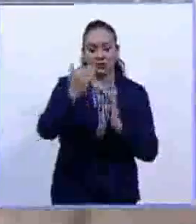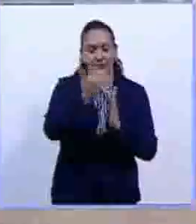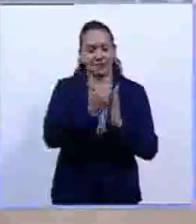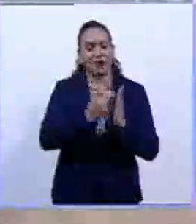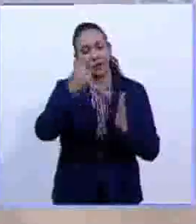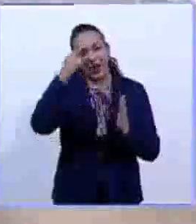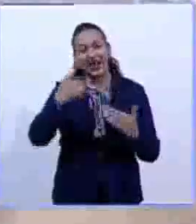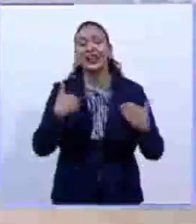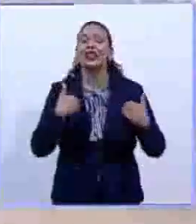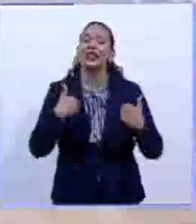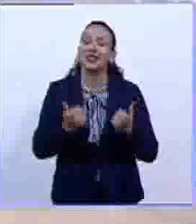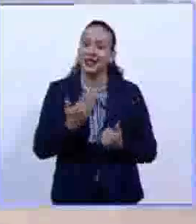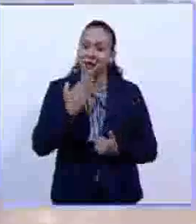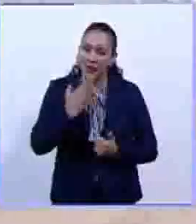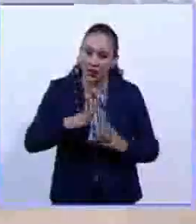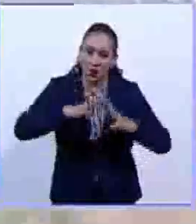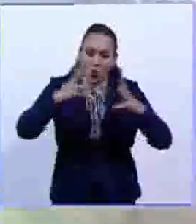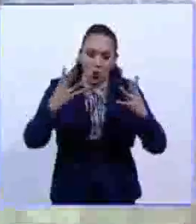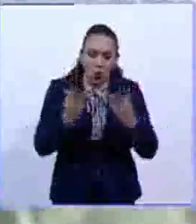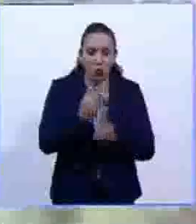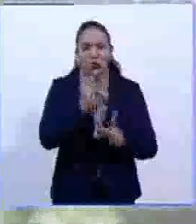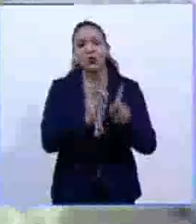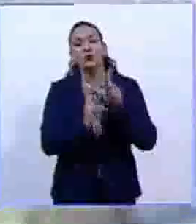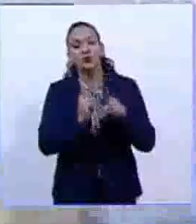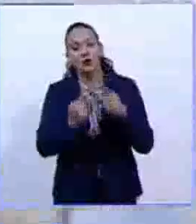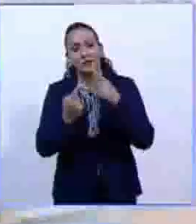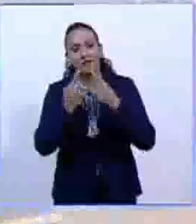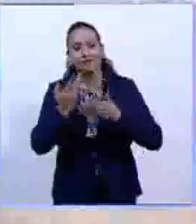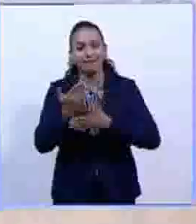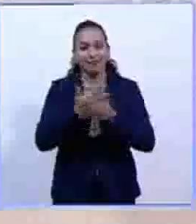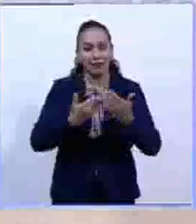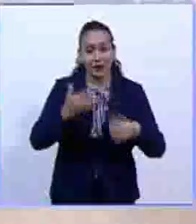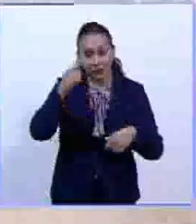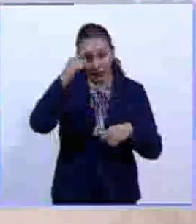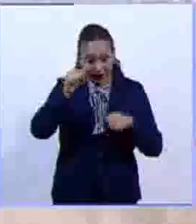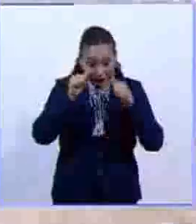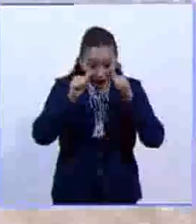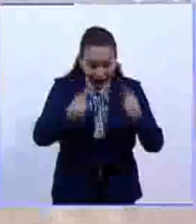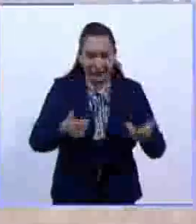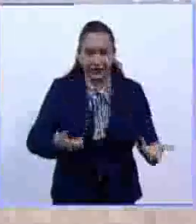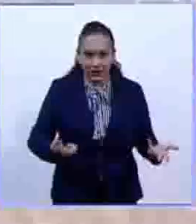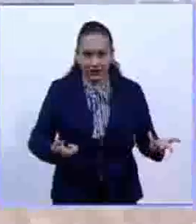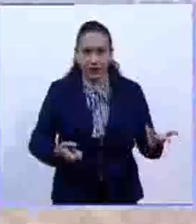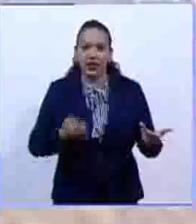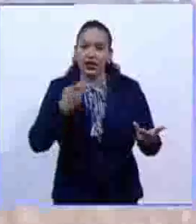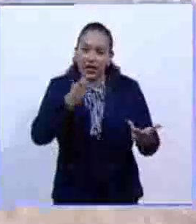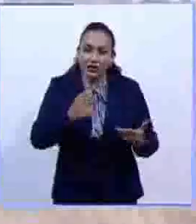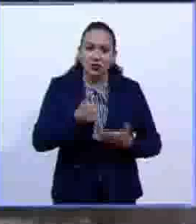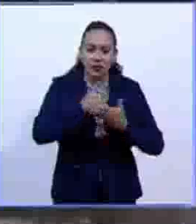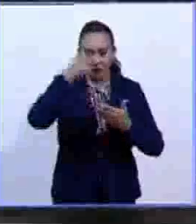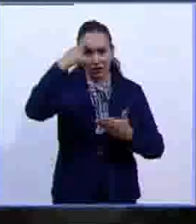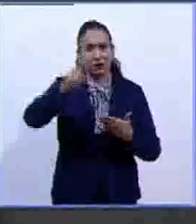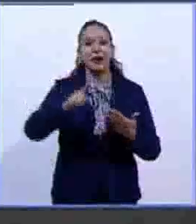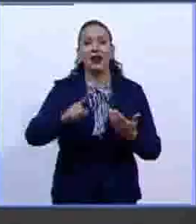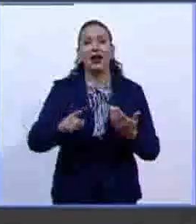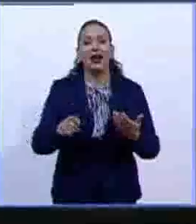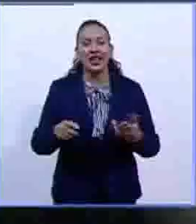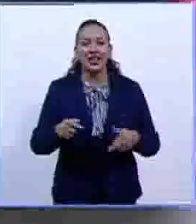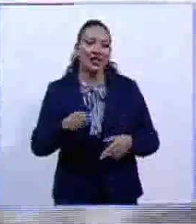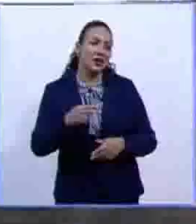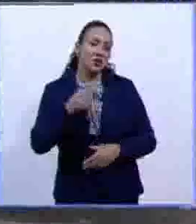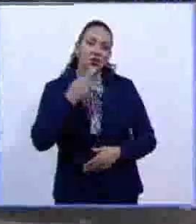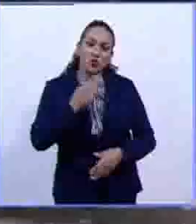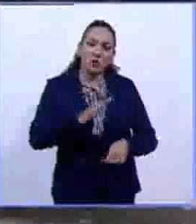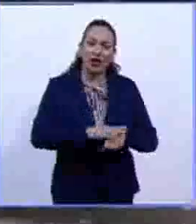que, de manera conjunta, no reactiva, se atienda al fenómeno y se reduzca el impacto del consumo de